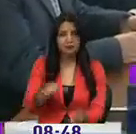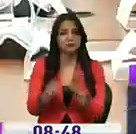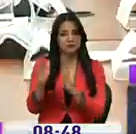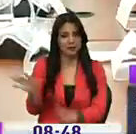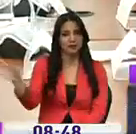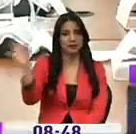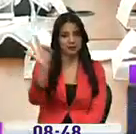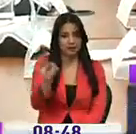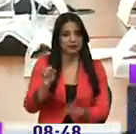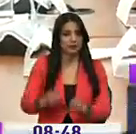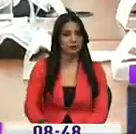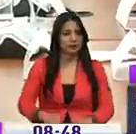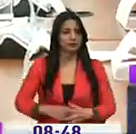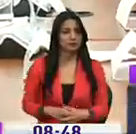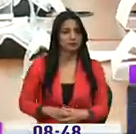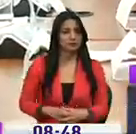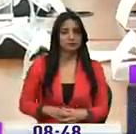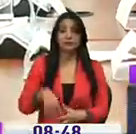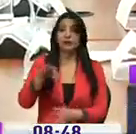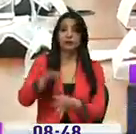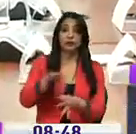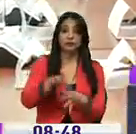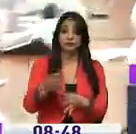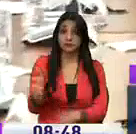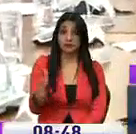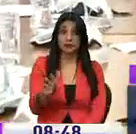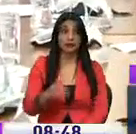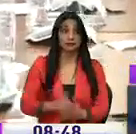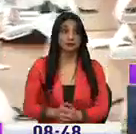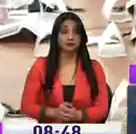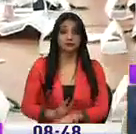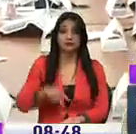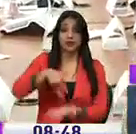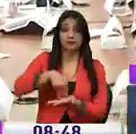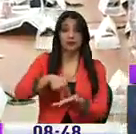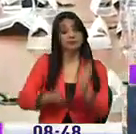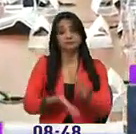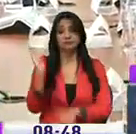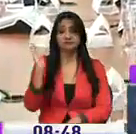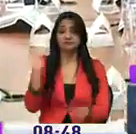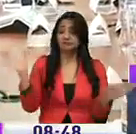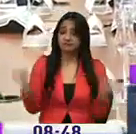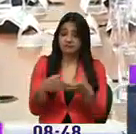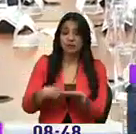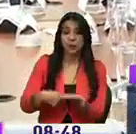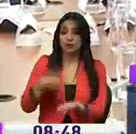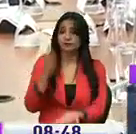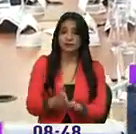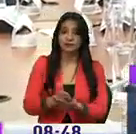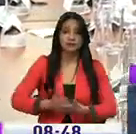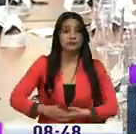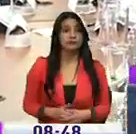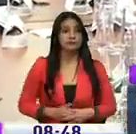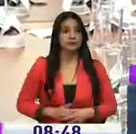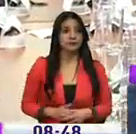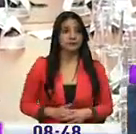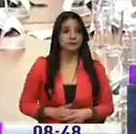política. Al no permitirse la votación de la moción, se levantaron de la sala. Y la sesión se clausuró.